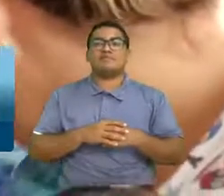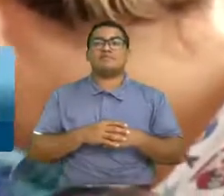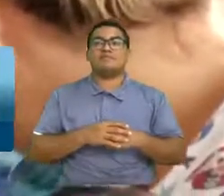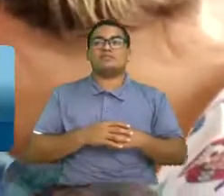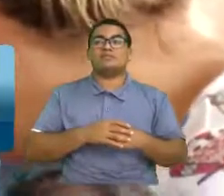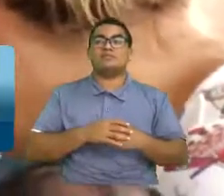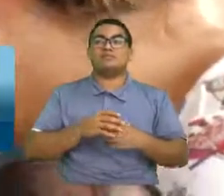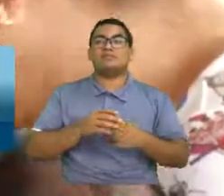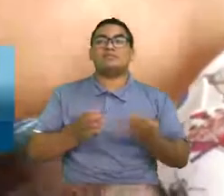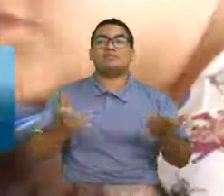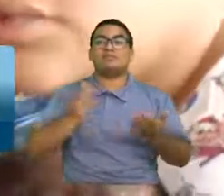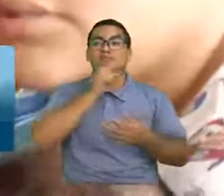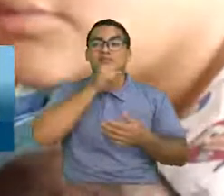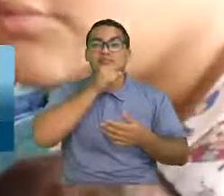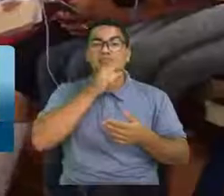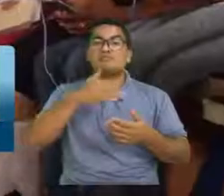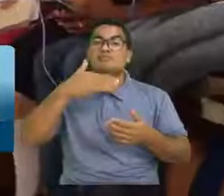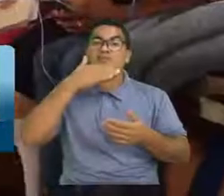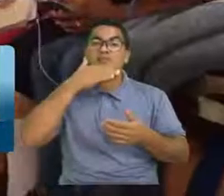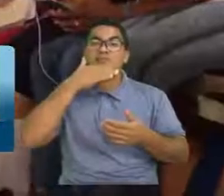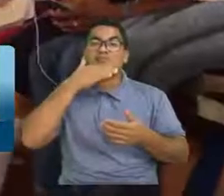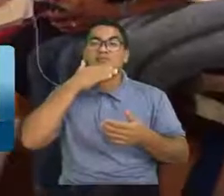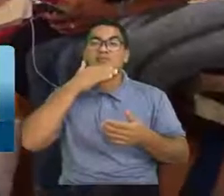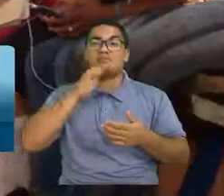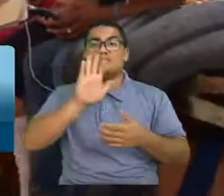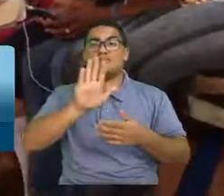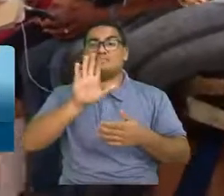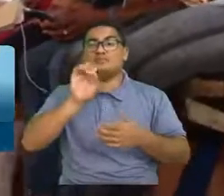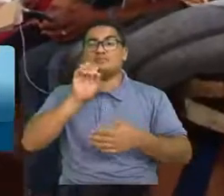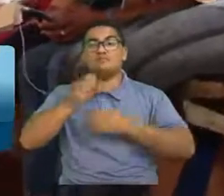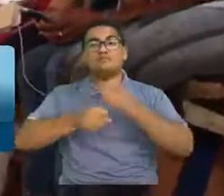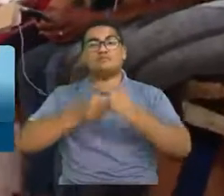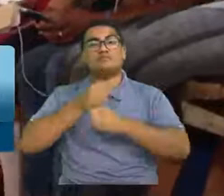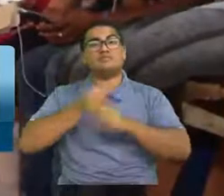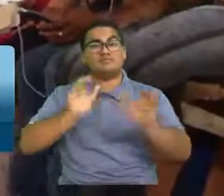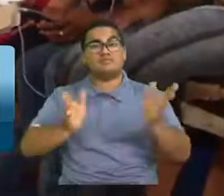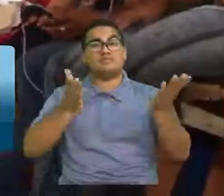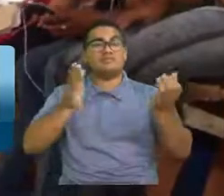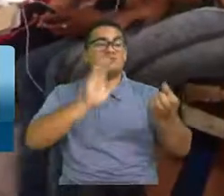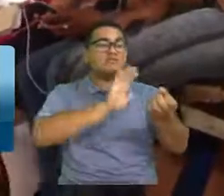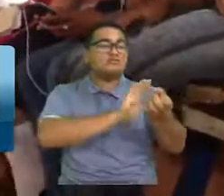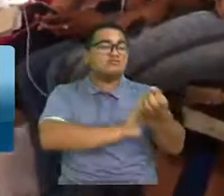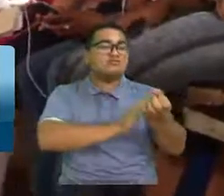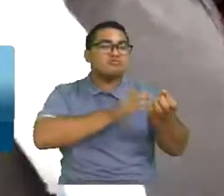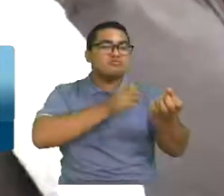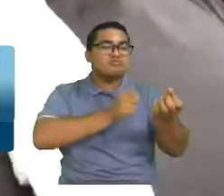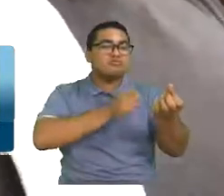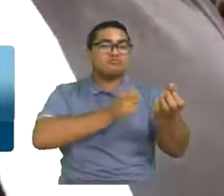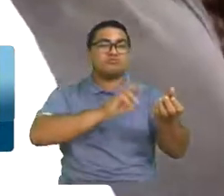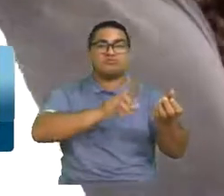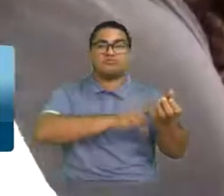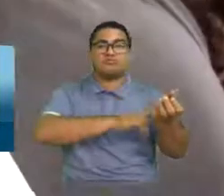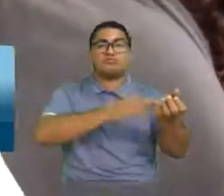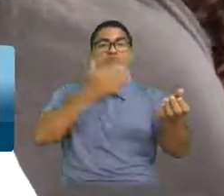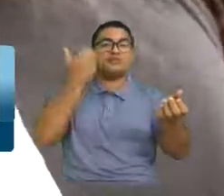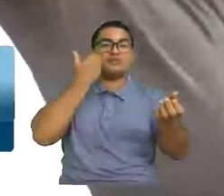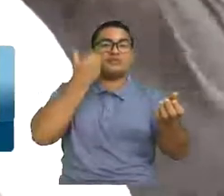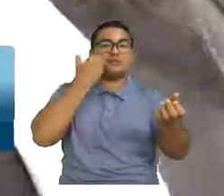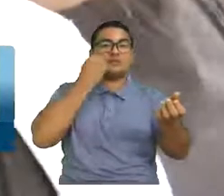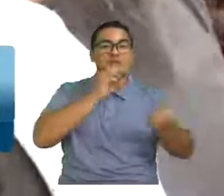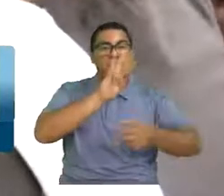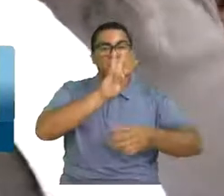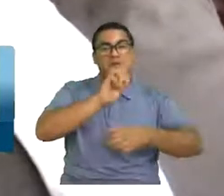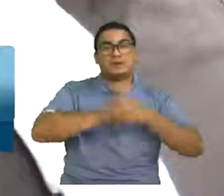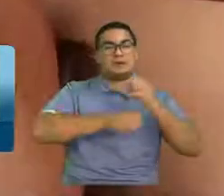más susceptible que tenemos, los mayores de 50 años con enfermedades crónicas, porque no es igual una persona de 30 años